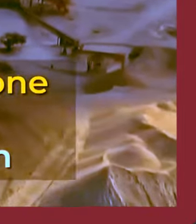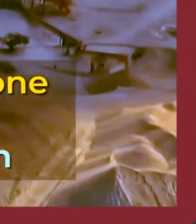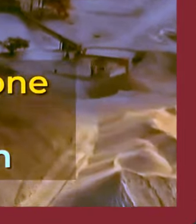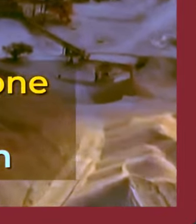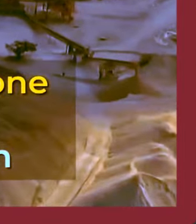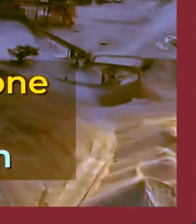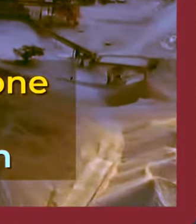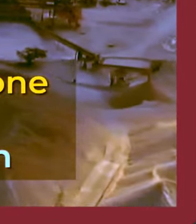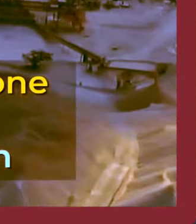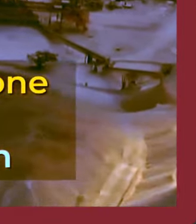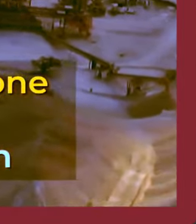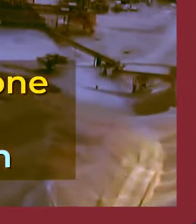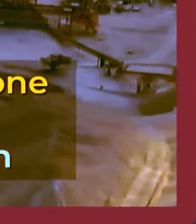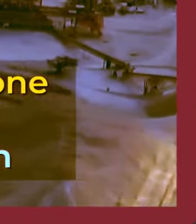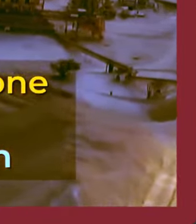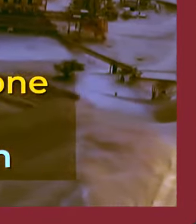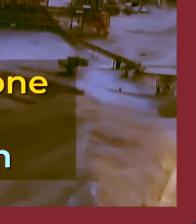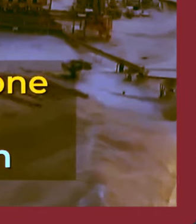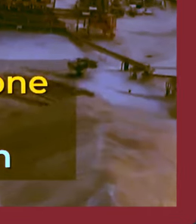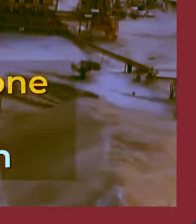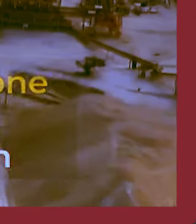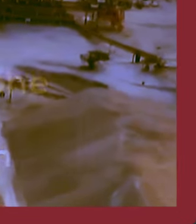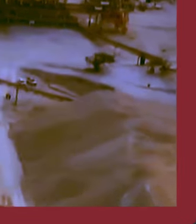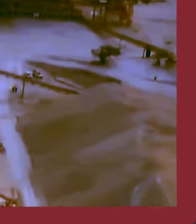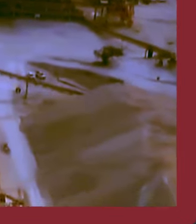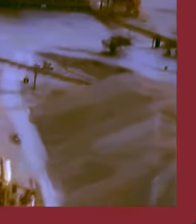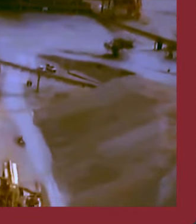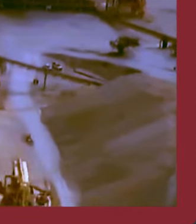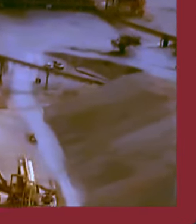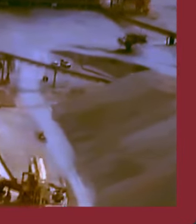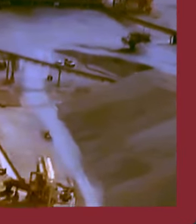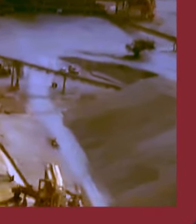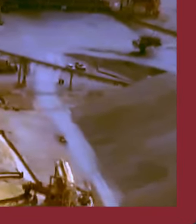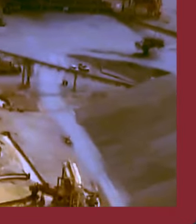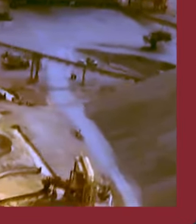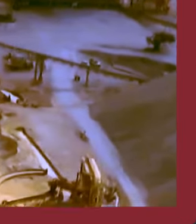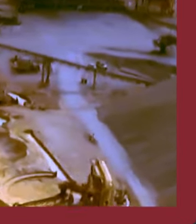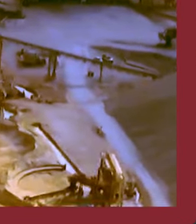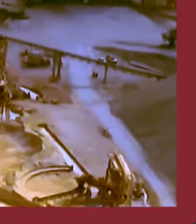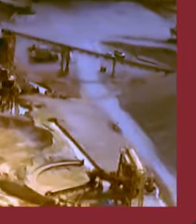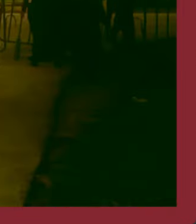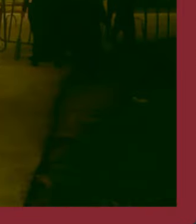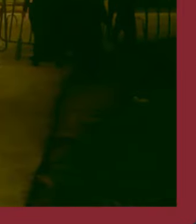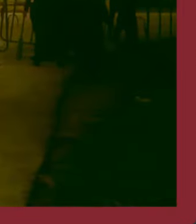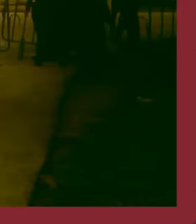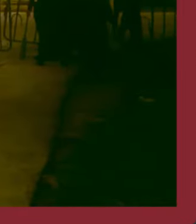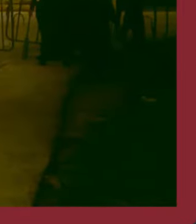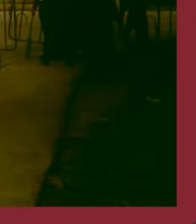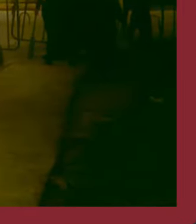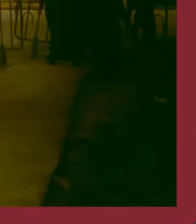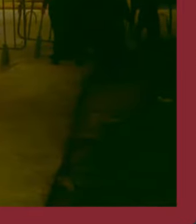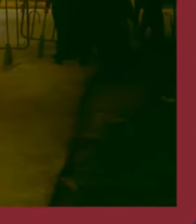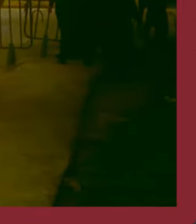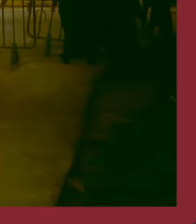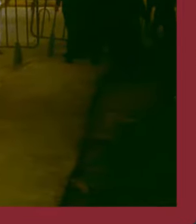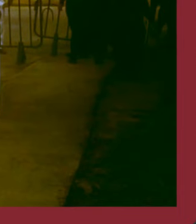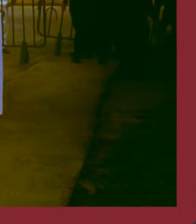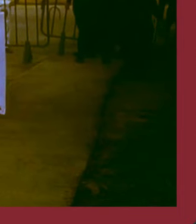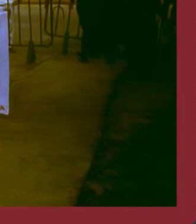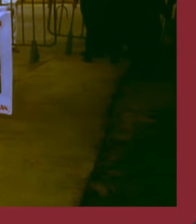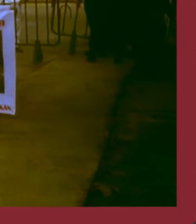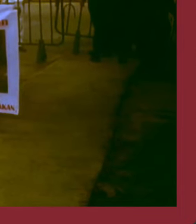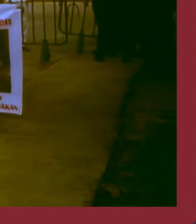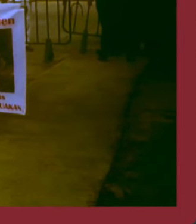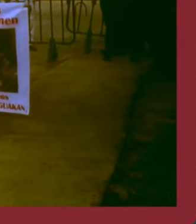una visita en mayo de 2022 para verificar las actividades de la empresa y, como medida preventiva, colocó sellos de clausura